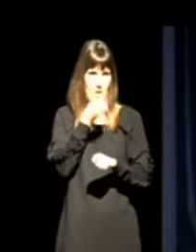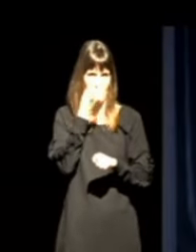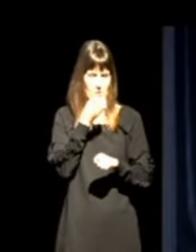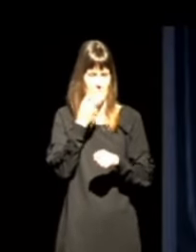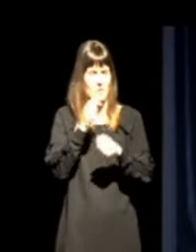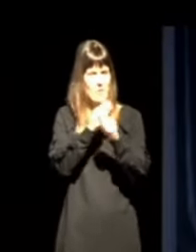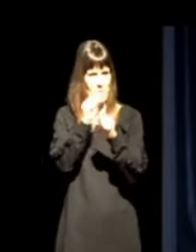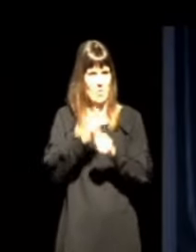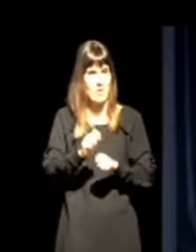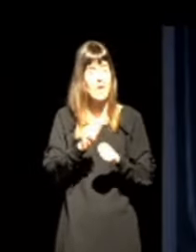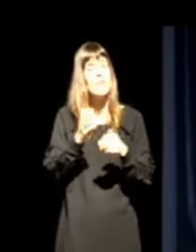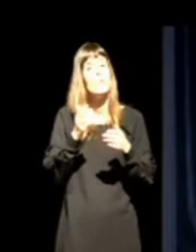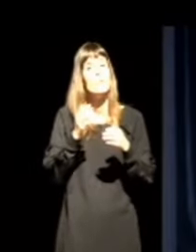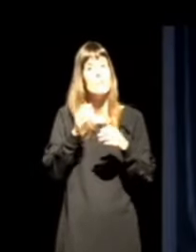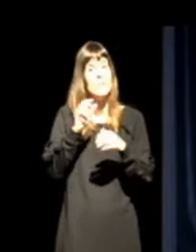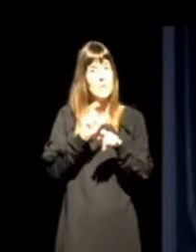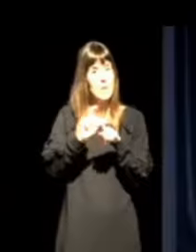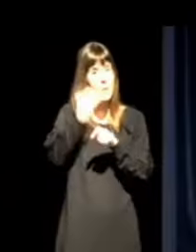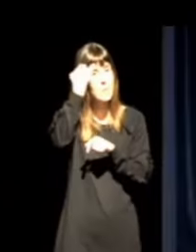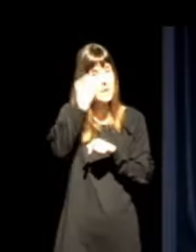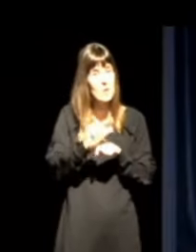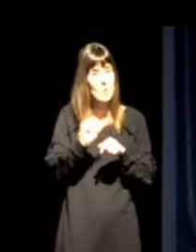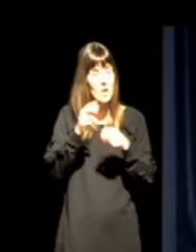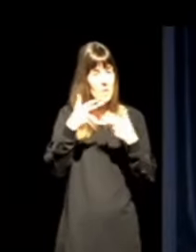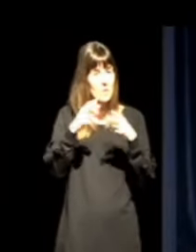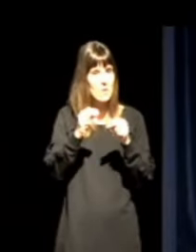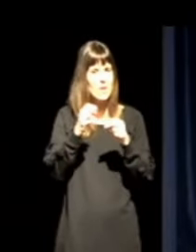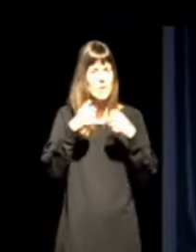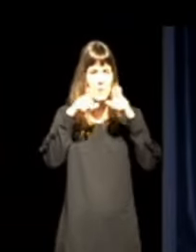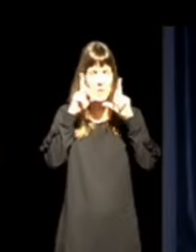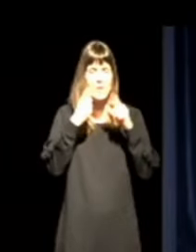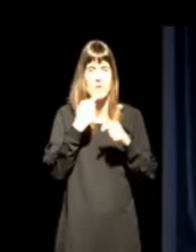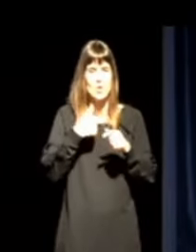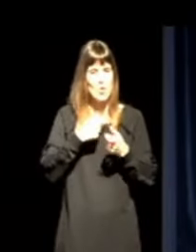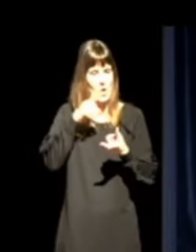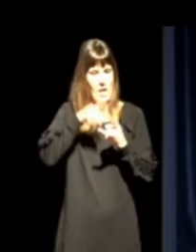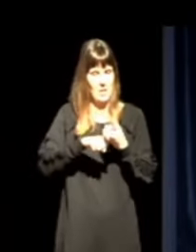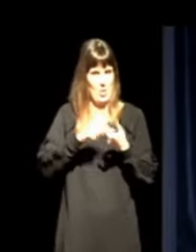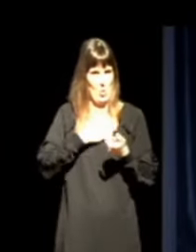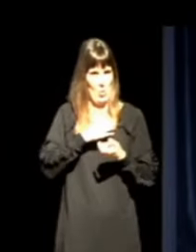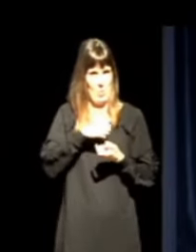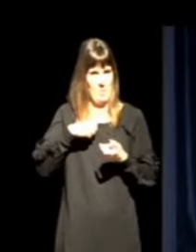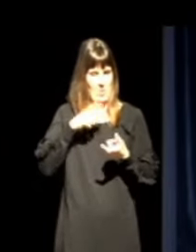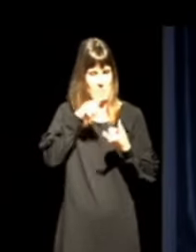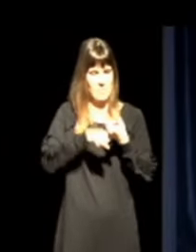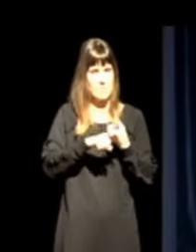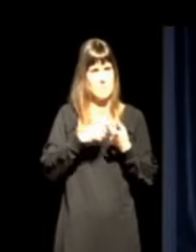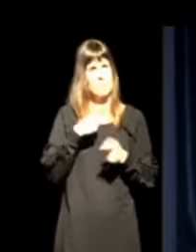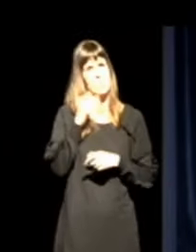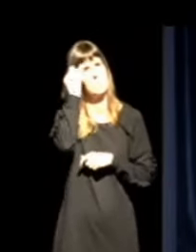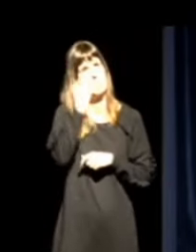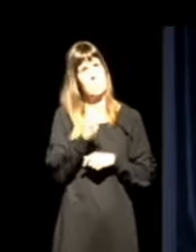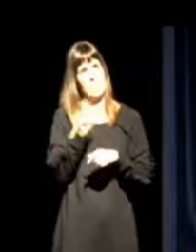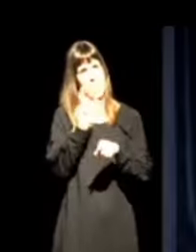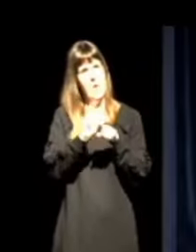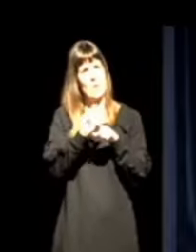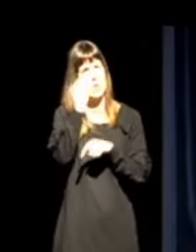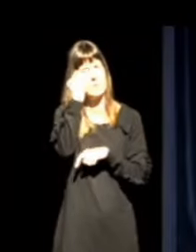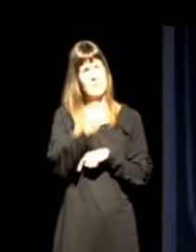al final de la película ella dice que se va a casar con ella misma. Cuando yo vi esa película no me acuerdo muy bien lo que